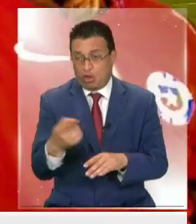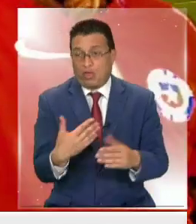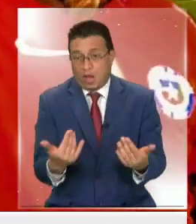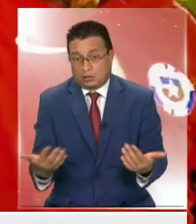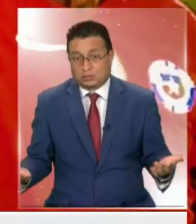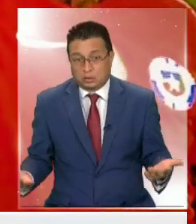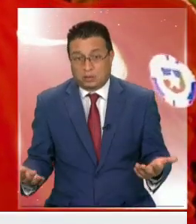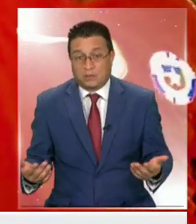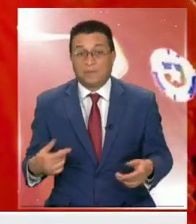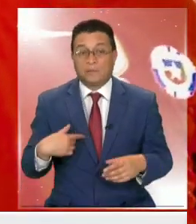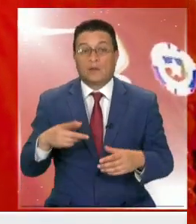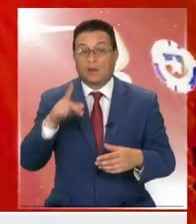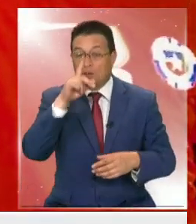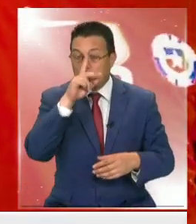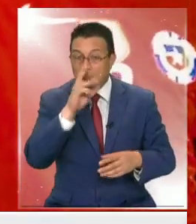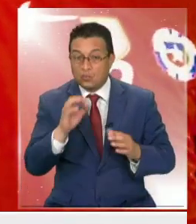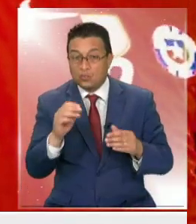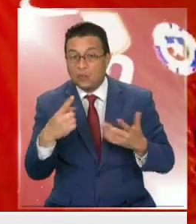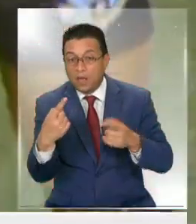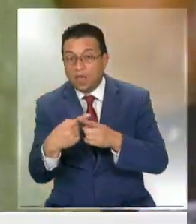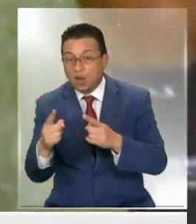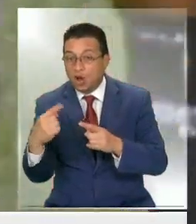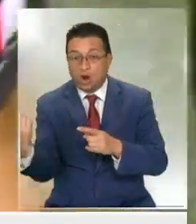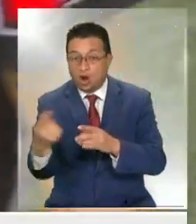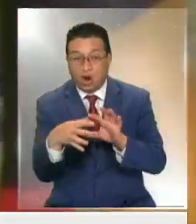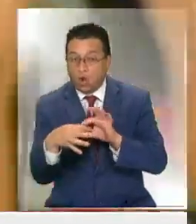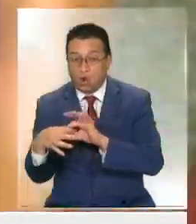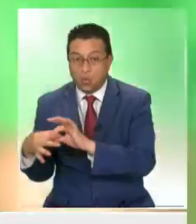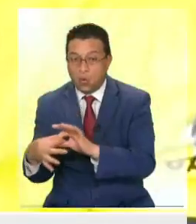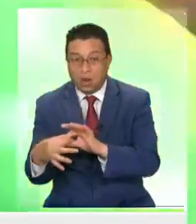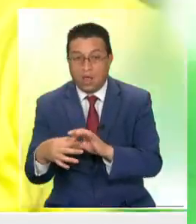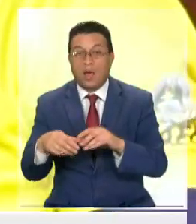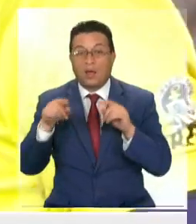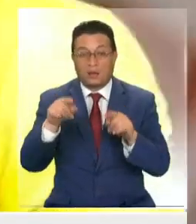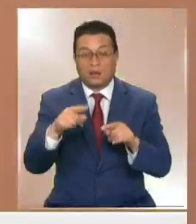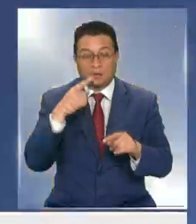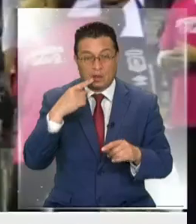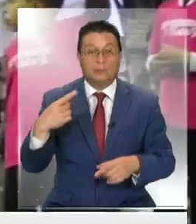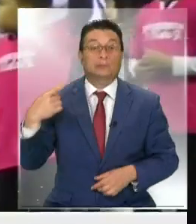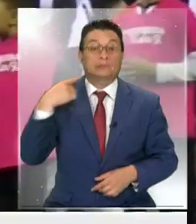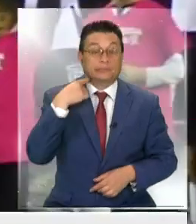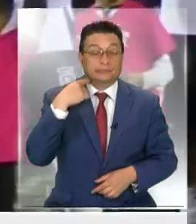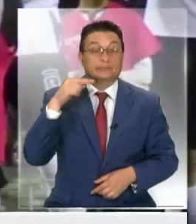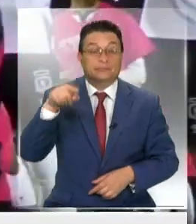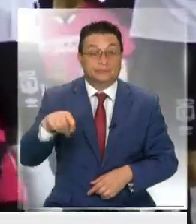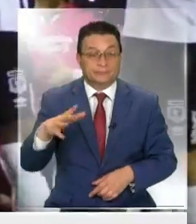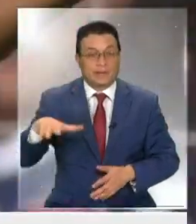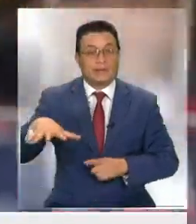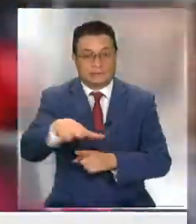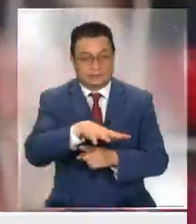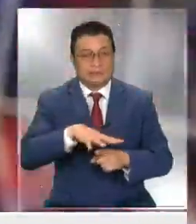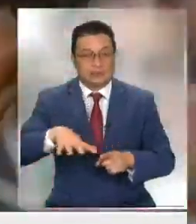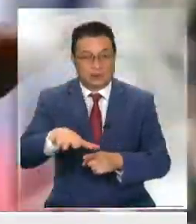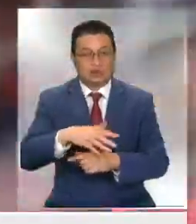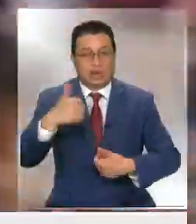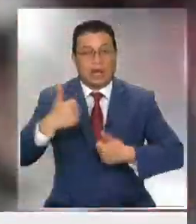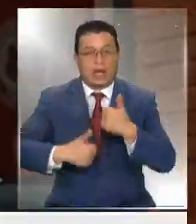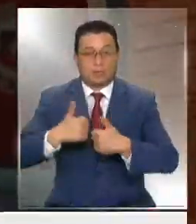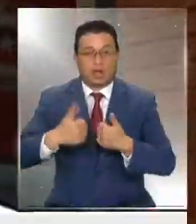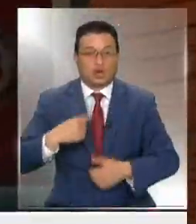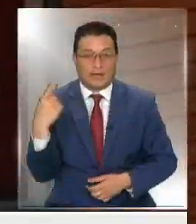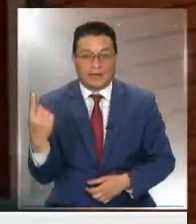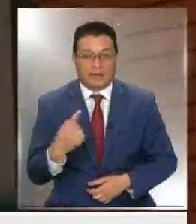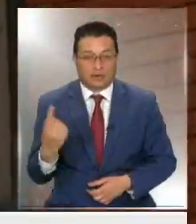Tan distinta que la decisión del plantel nacional repercutió directamente en la compleja situación del torneo